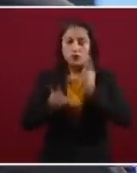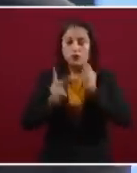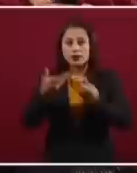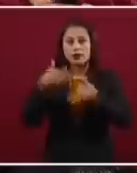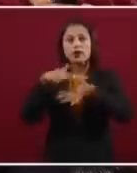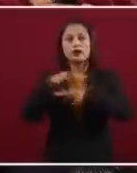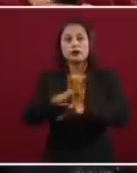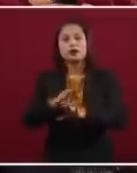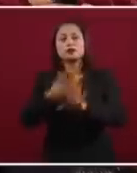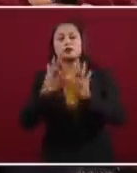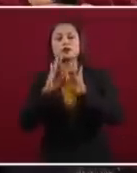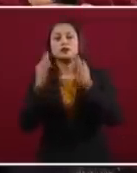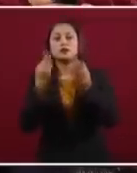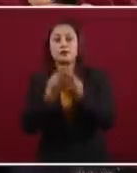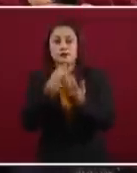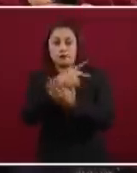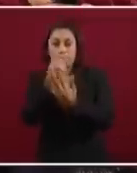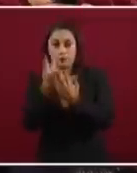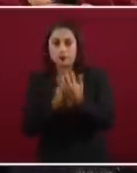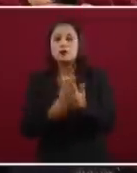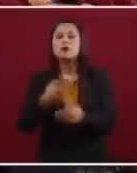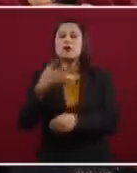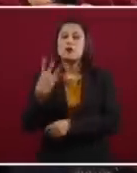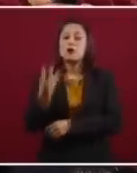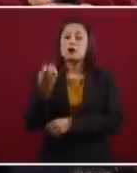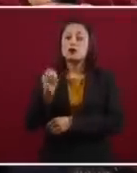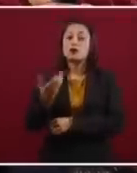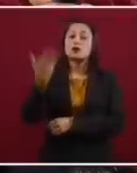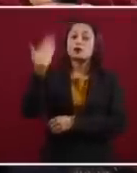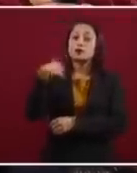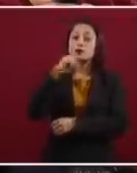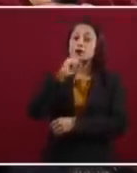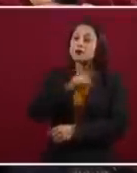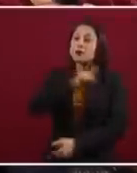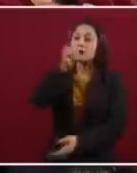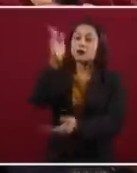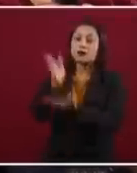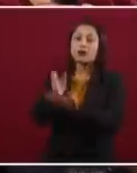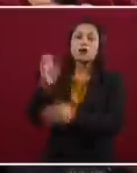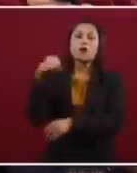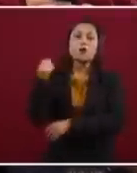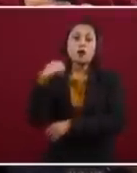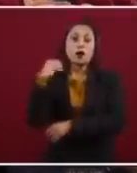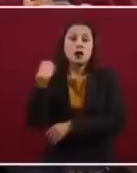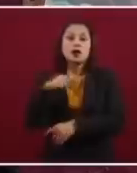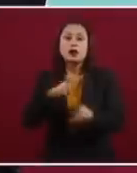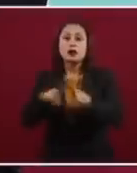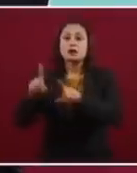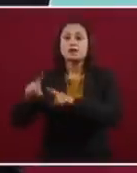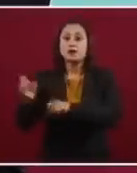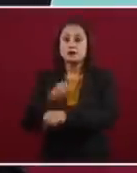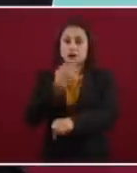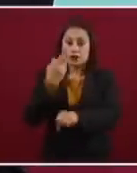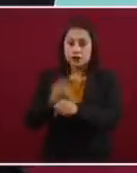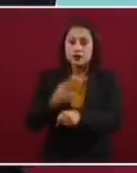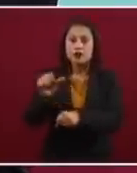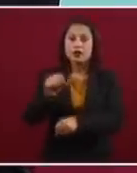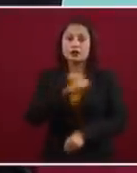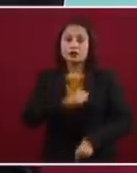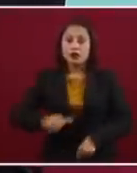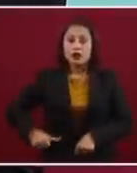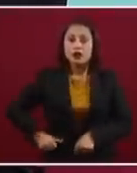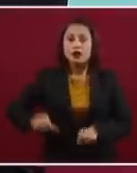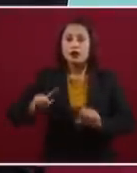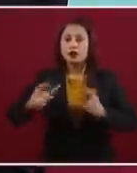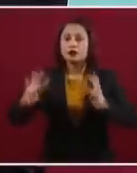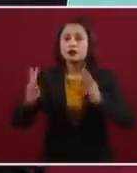de octubre se tuvo reunión también en oaxaca con los secretarios alcaldes e integrantes